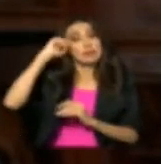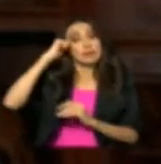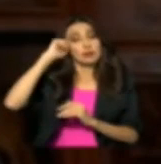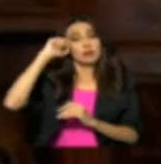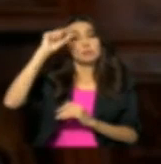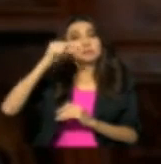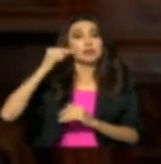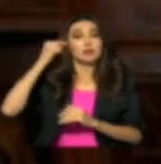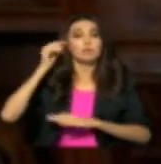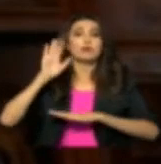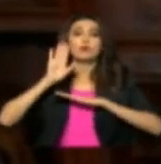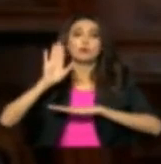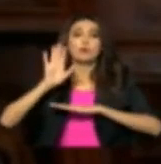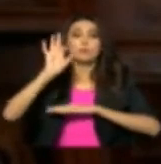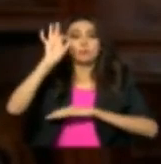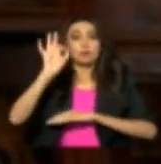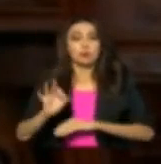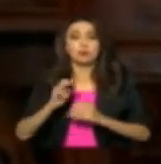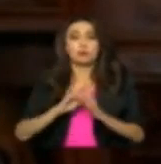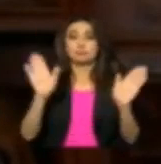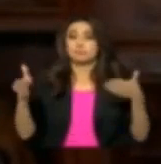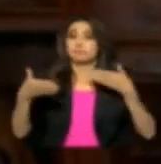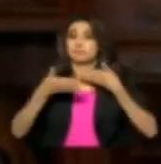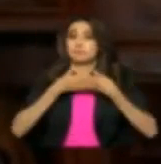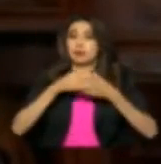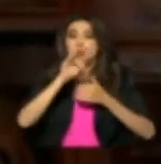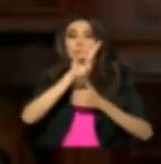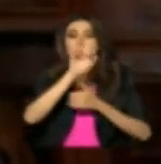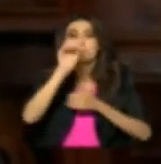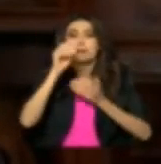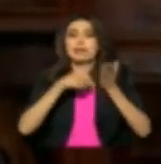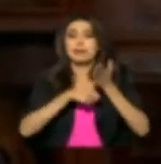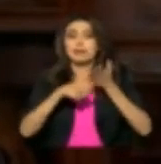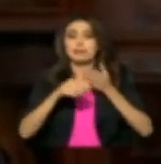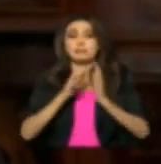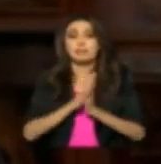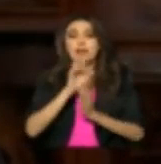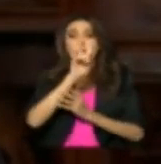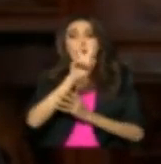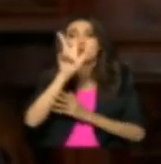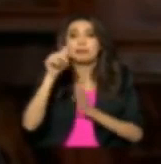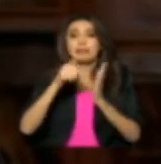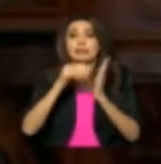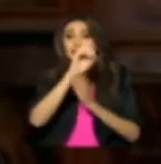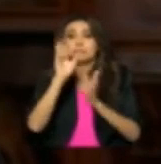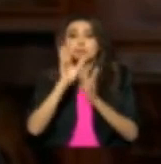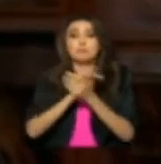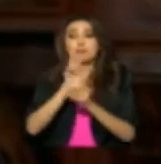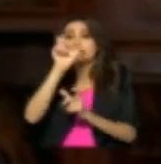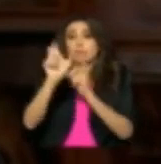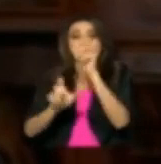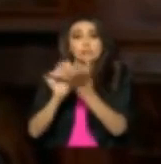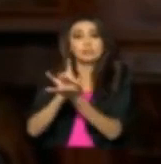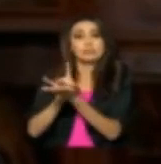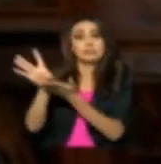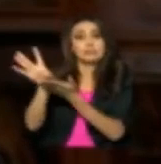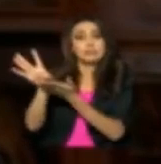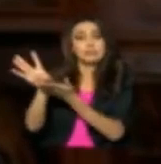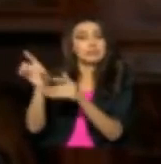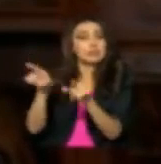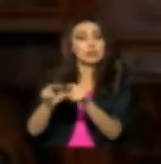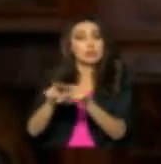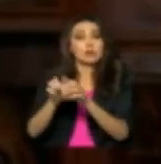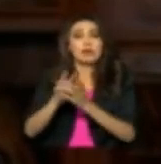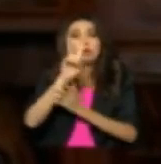suyo. Eliminamos 20 ministerios. Separamos del gobierno a 23 mil funcionarios. Nos bajamos en